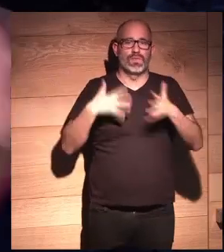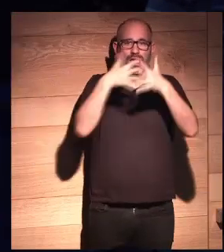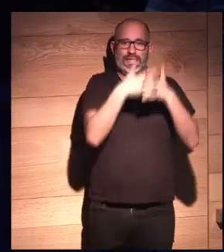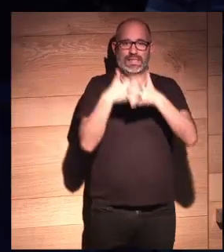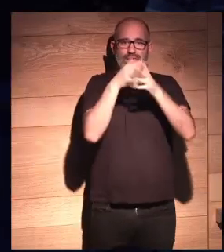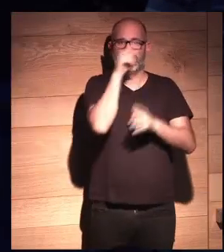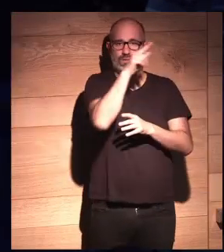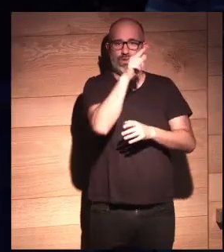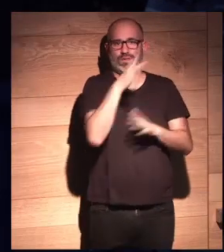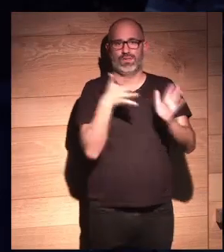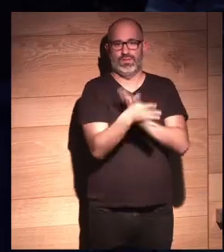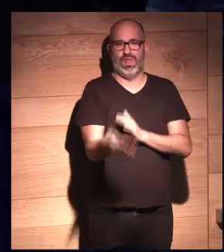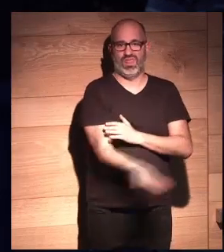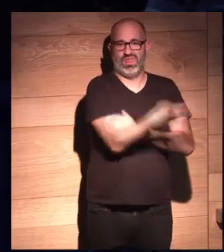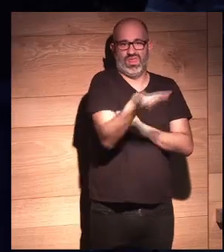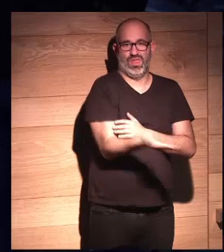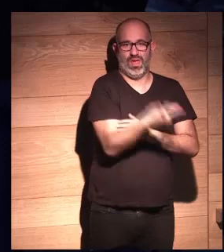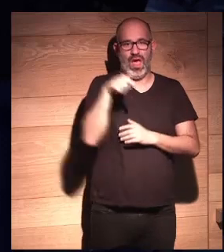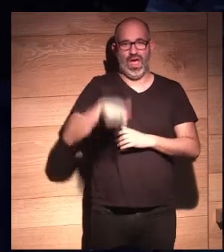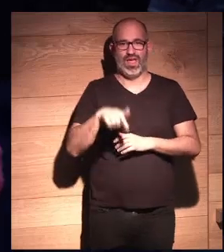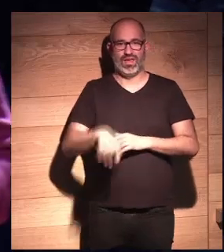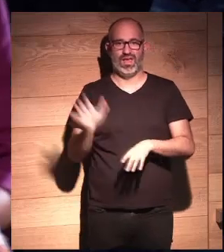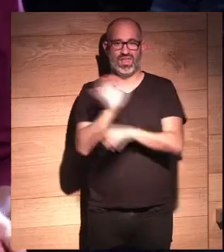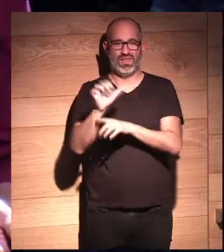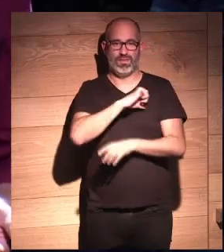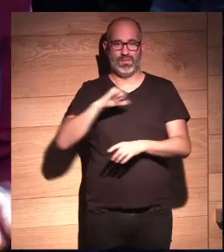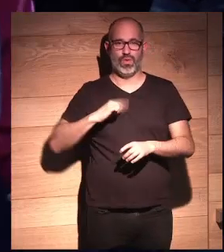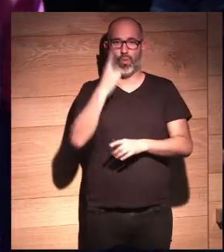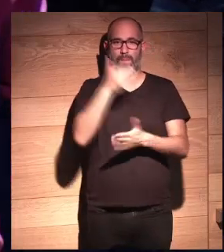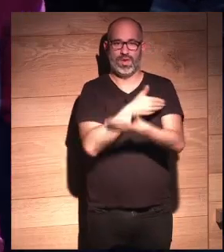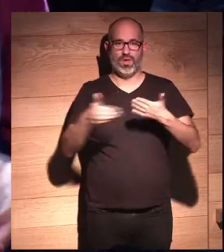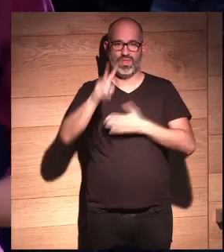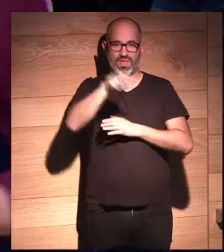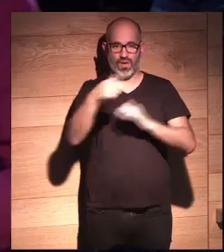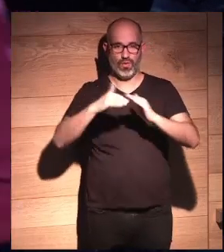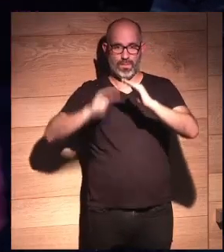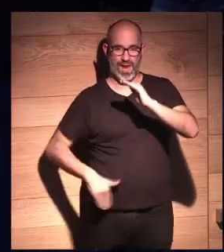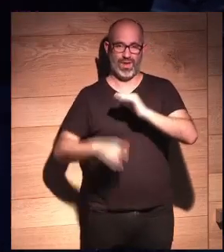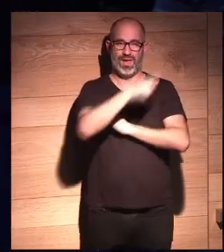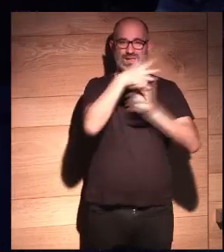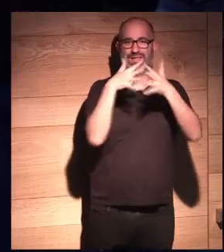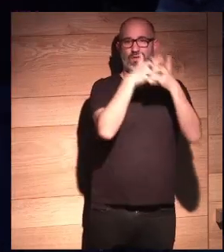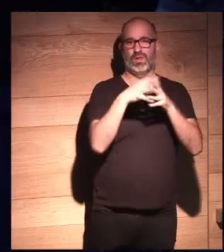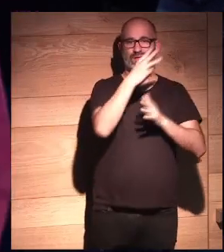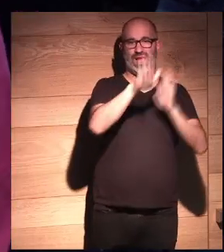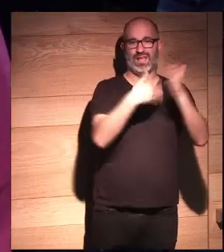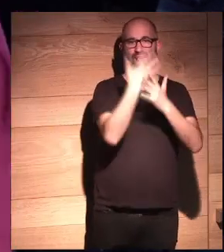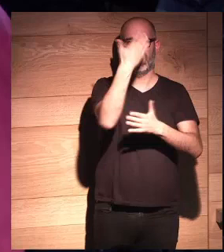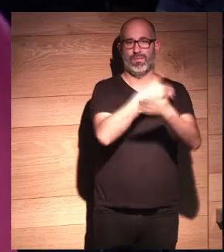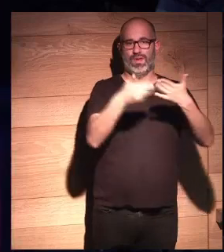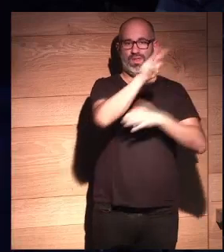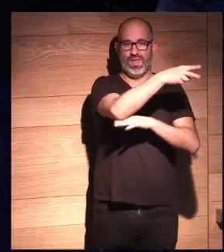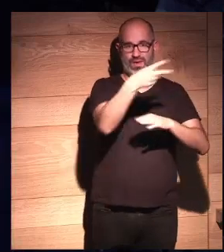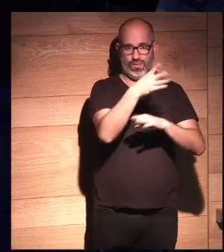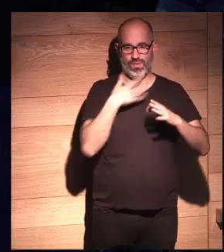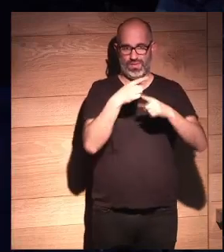sea aún menor. Aquí en España las películas de cine independiente no suelen sobrepasar el 1 millón, en Estados Unidos de 3 a 5. Bueno, la película es